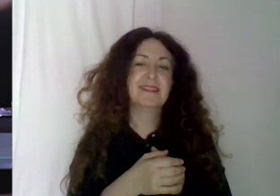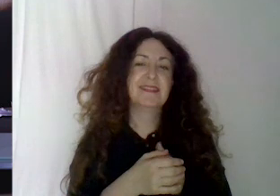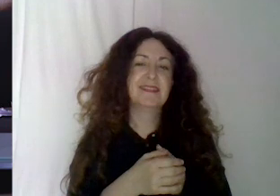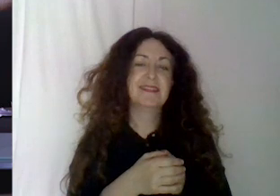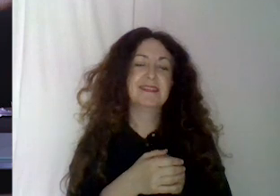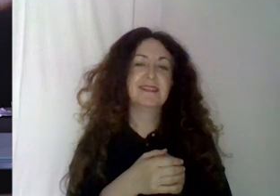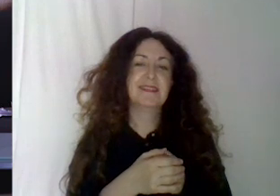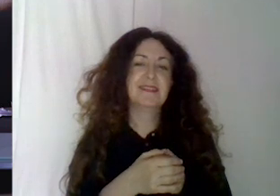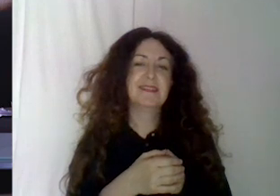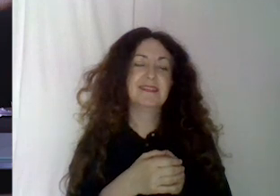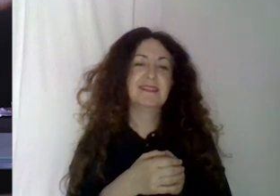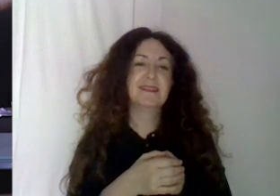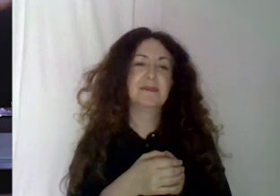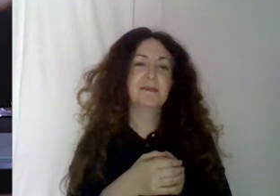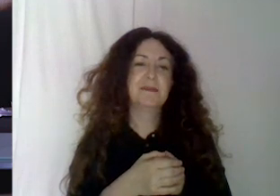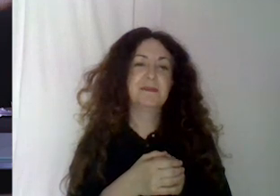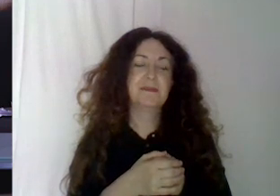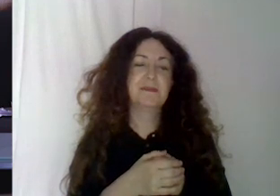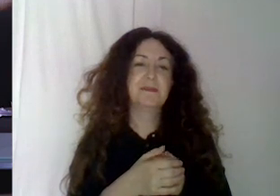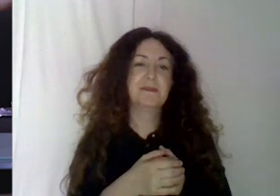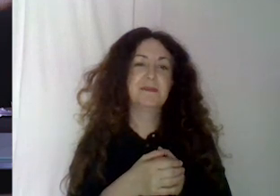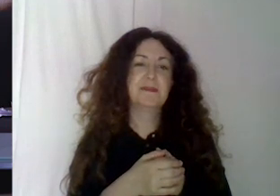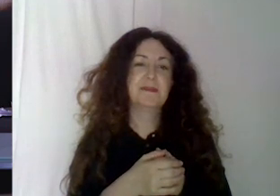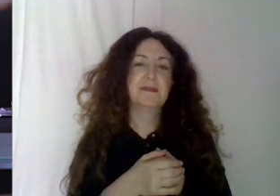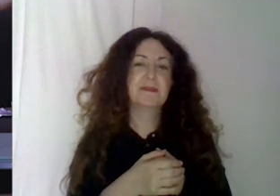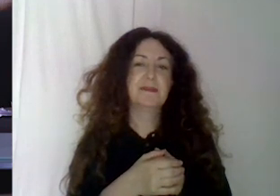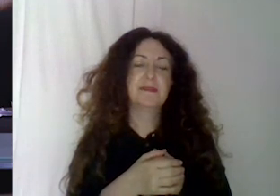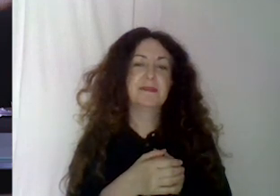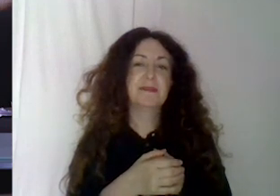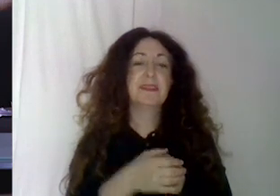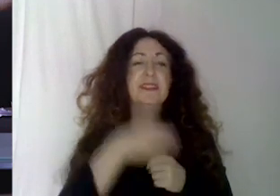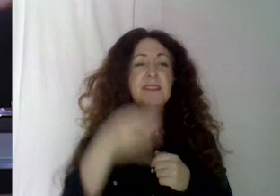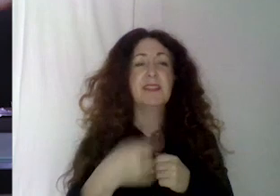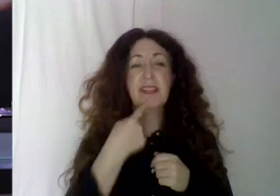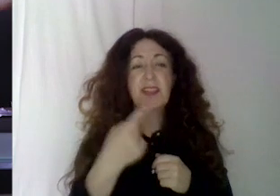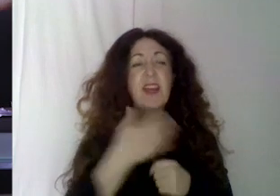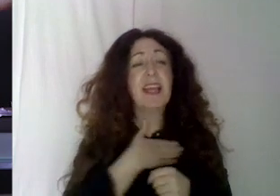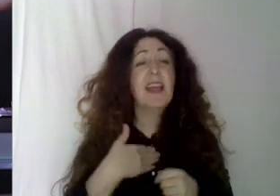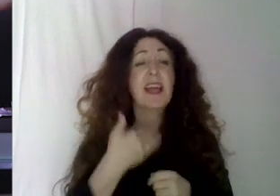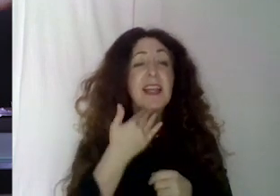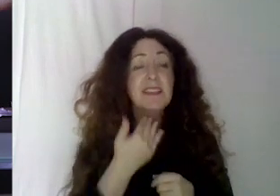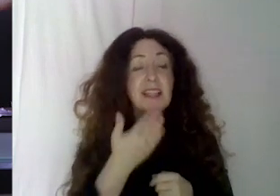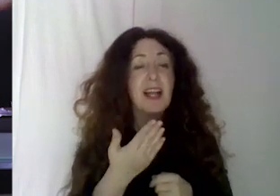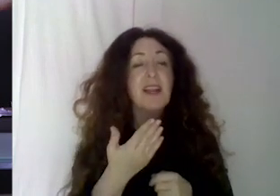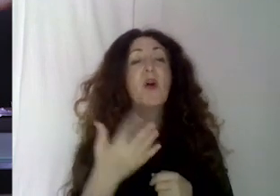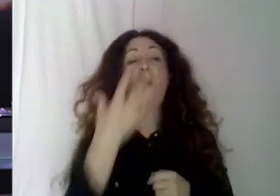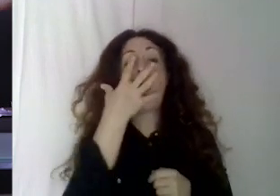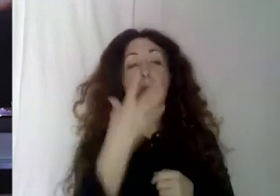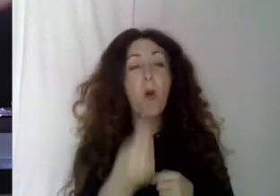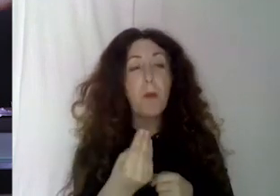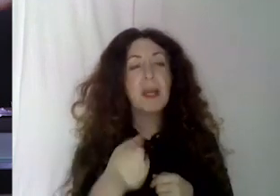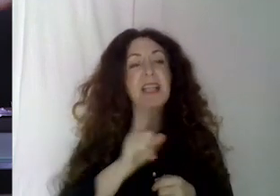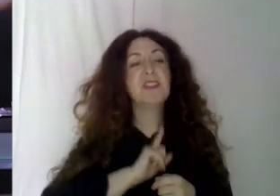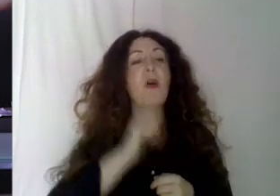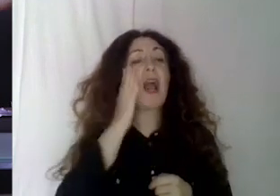...1600 es el momento de la gran eclosión. Es decir, el Renacimiento, aparece el Barroco,